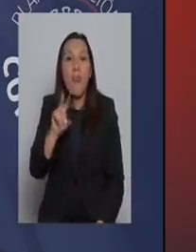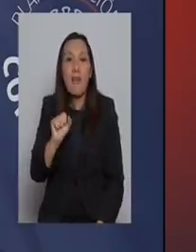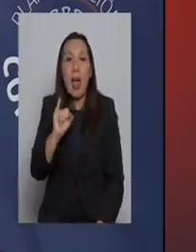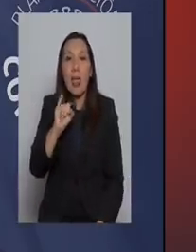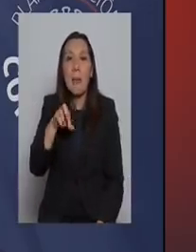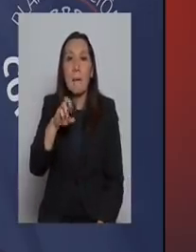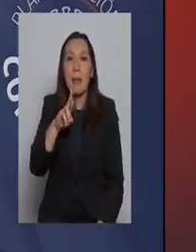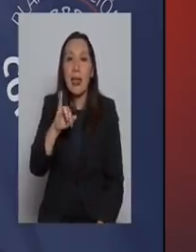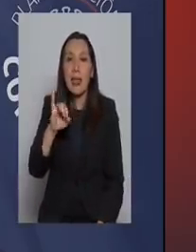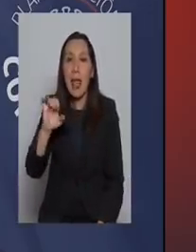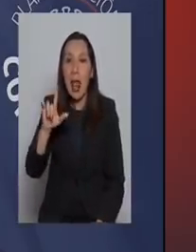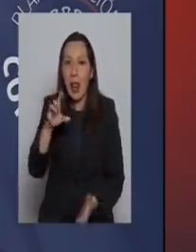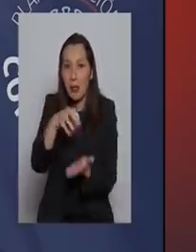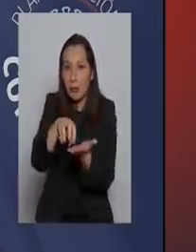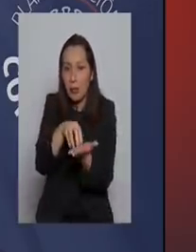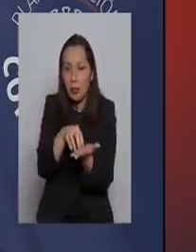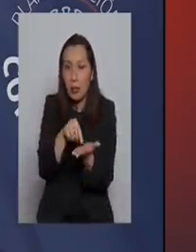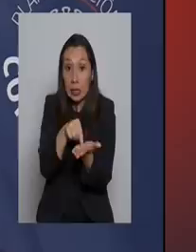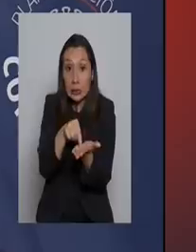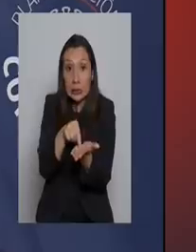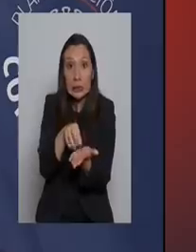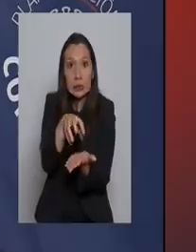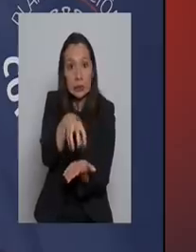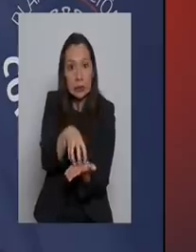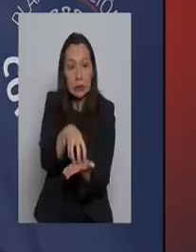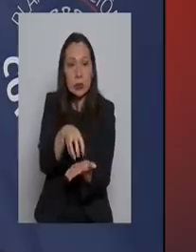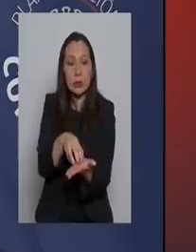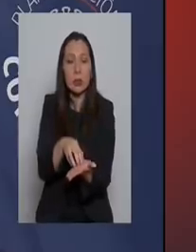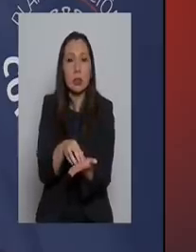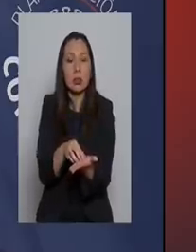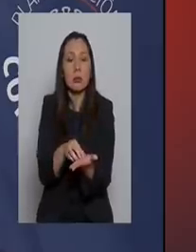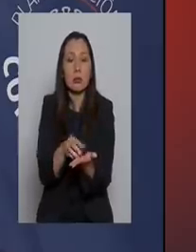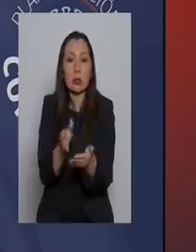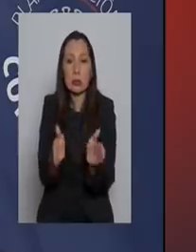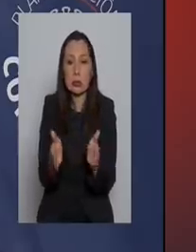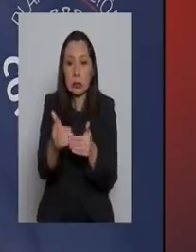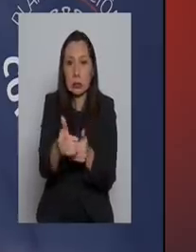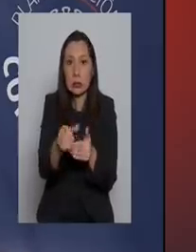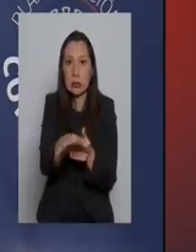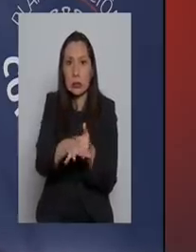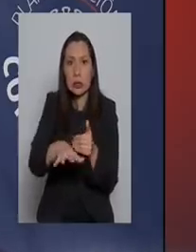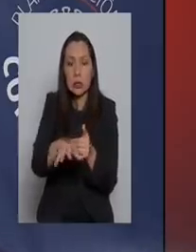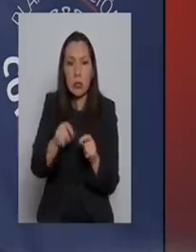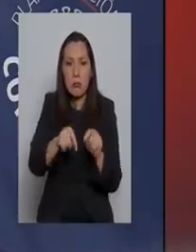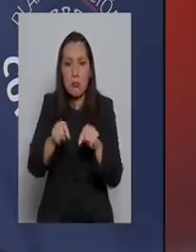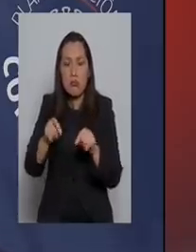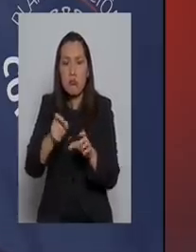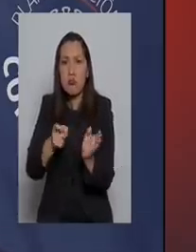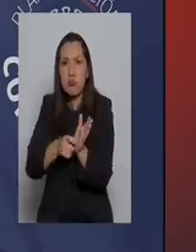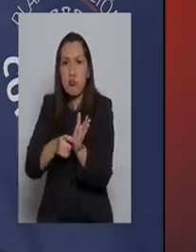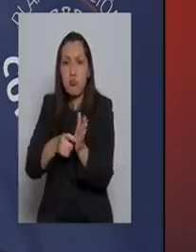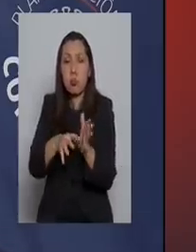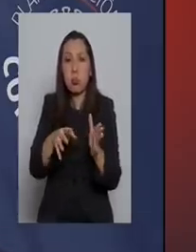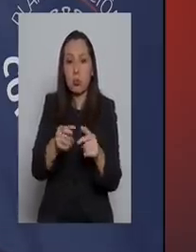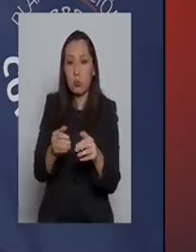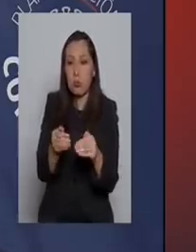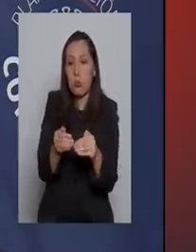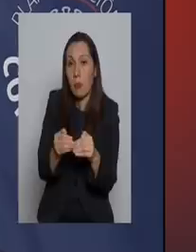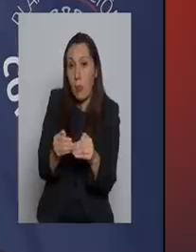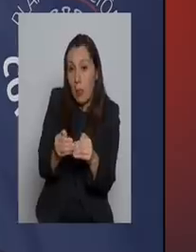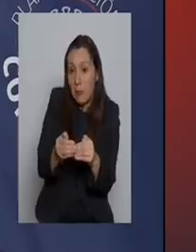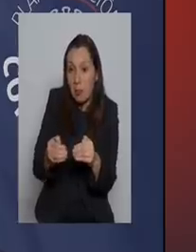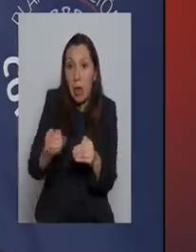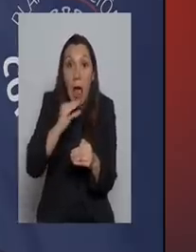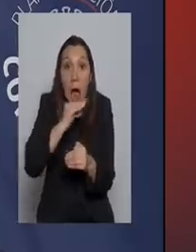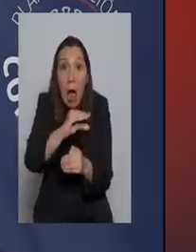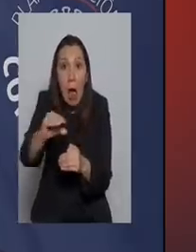que significa que ahí hay un brote particular por kilómetro cuadrado, que no se da, por supuesto, en la zona rural, que